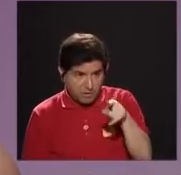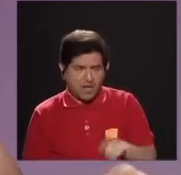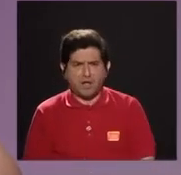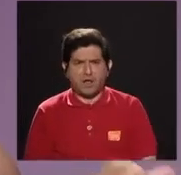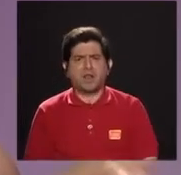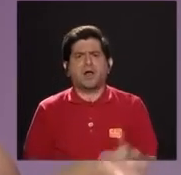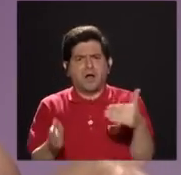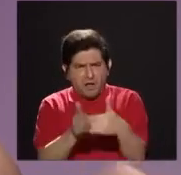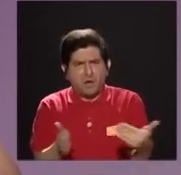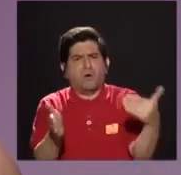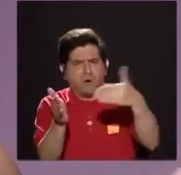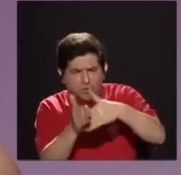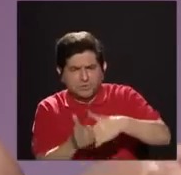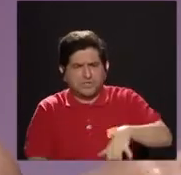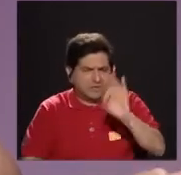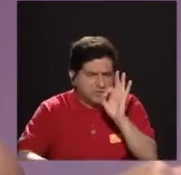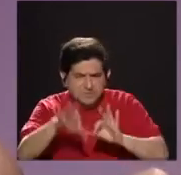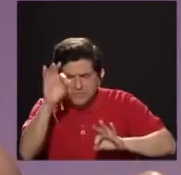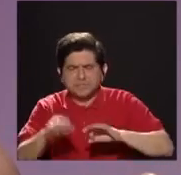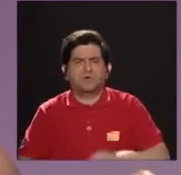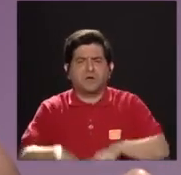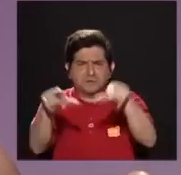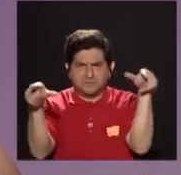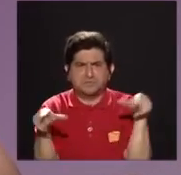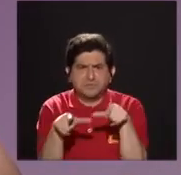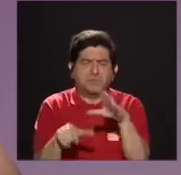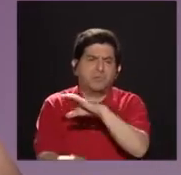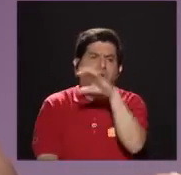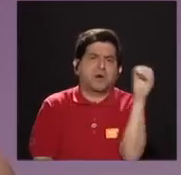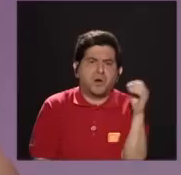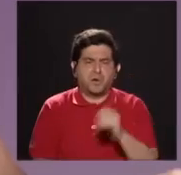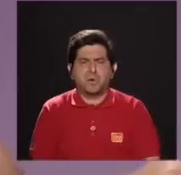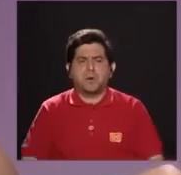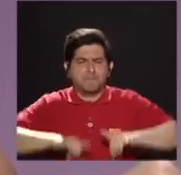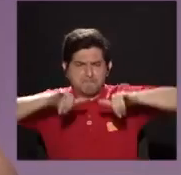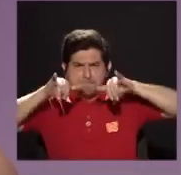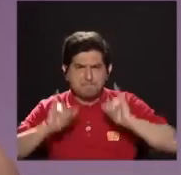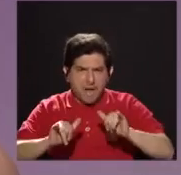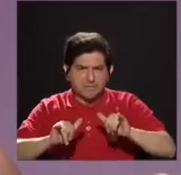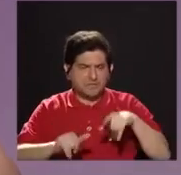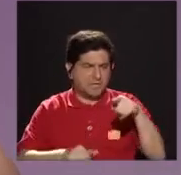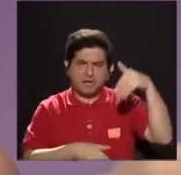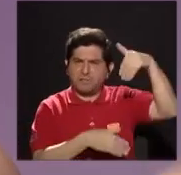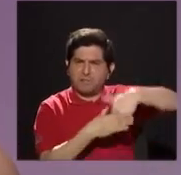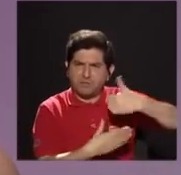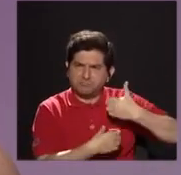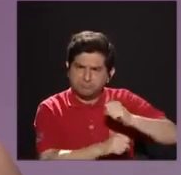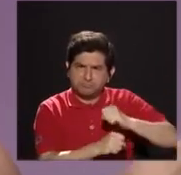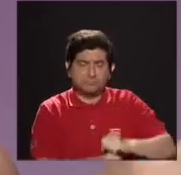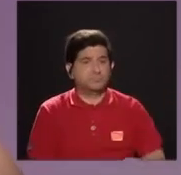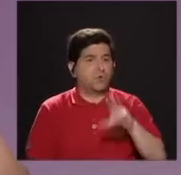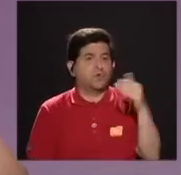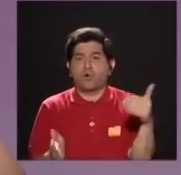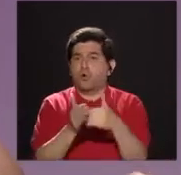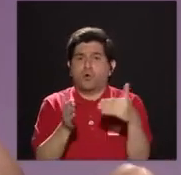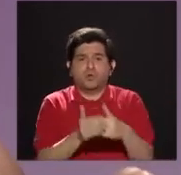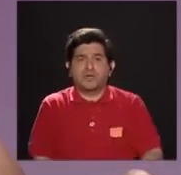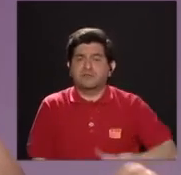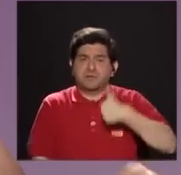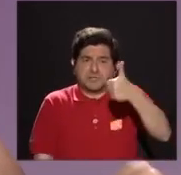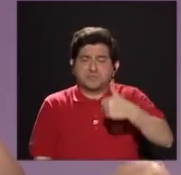alta reelección de a nivel local, ¿verdad? O que se mantiene en la municipalidad, si no se reeligen como alcaldes, igual